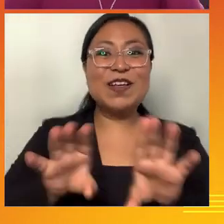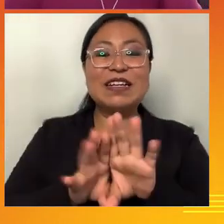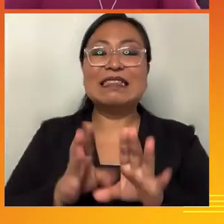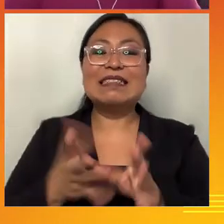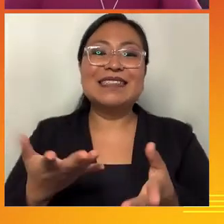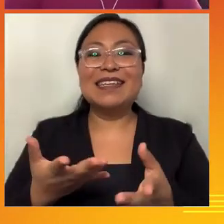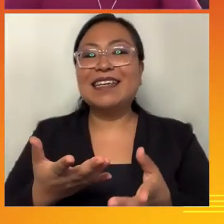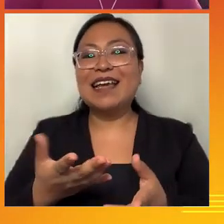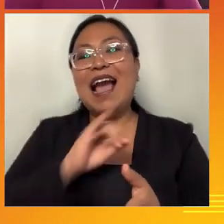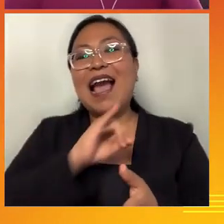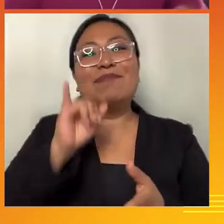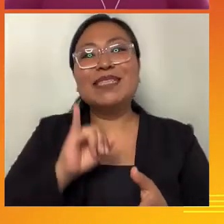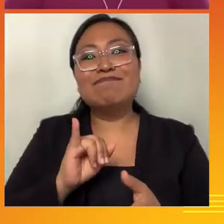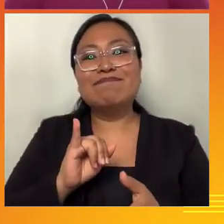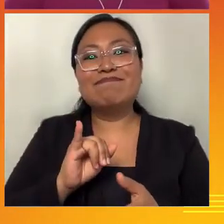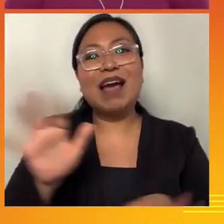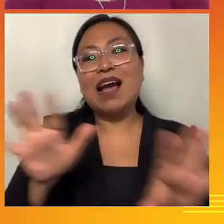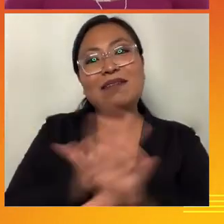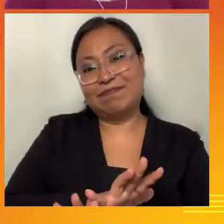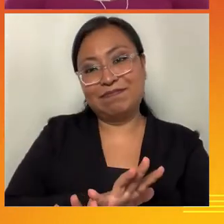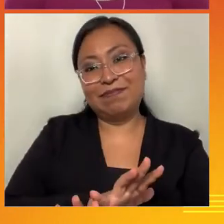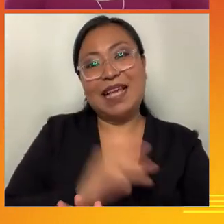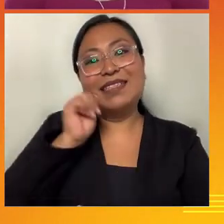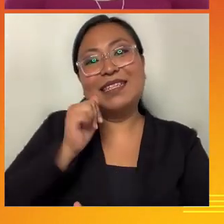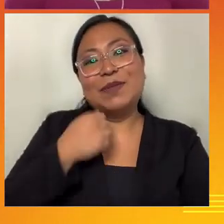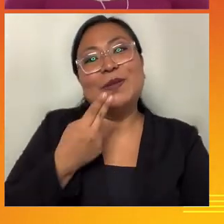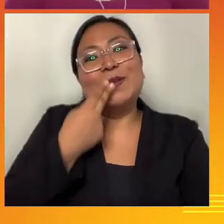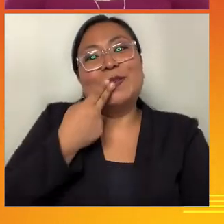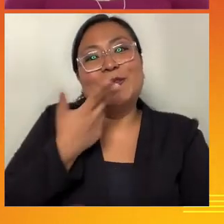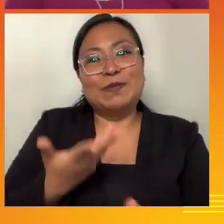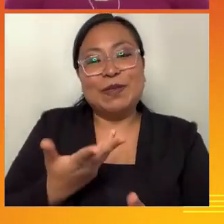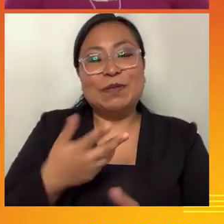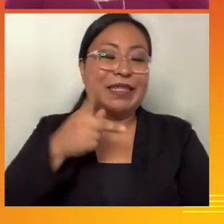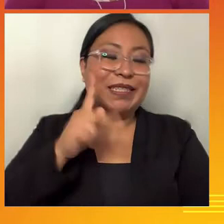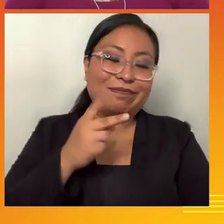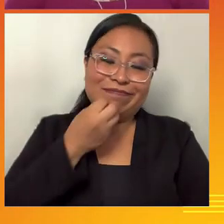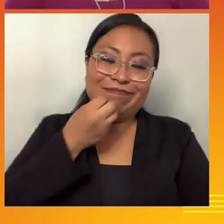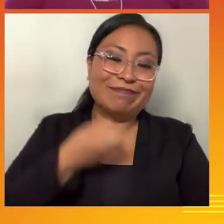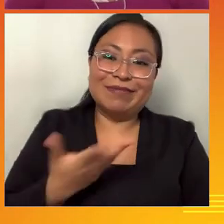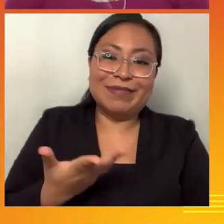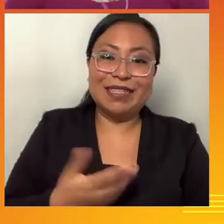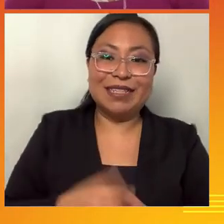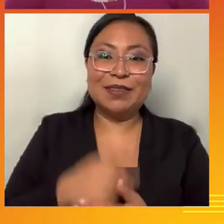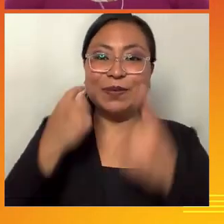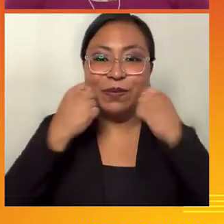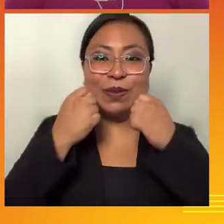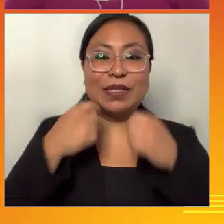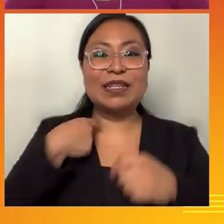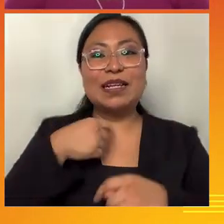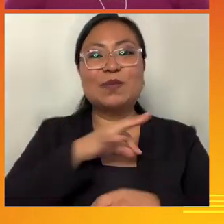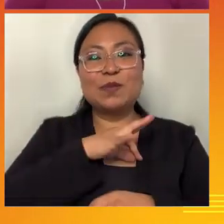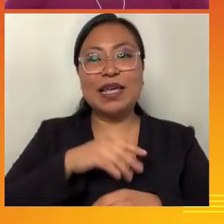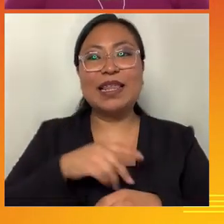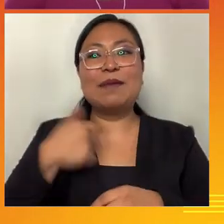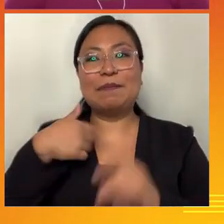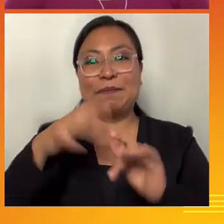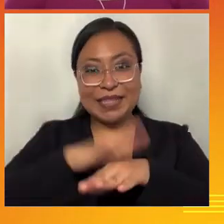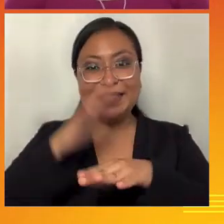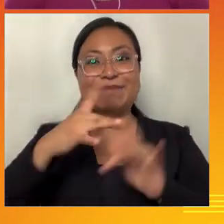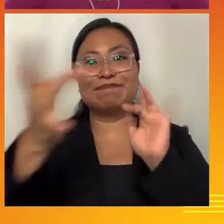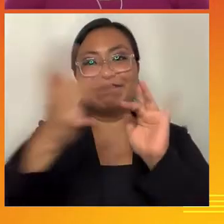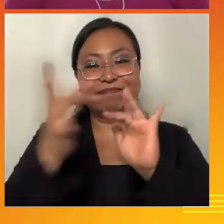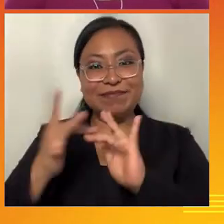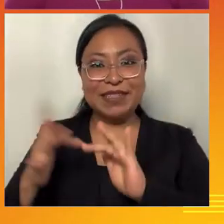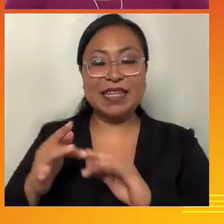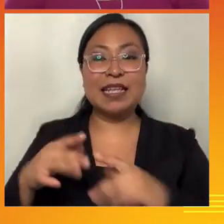poder sustituir nunca, creo yo. Pero bueno, está también la otra parte de llegar a más personas, ¿no? En primer